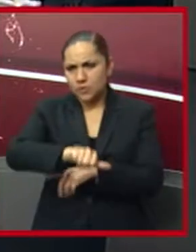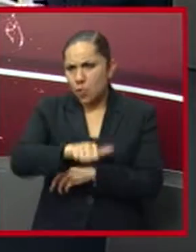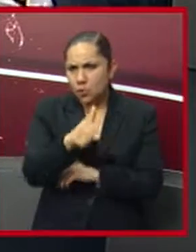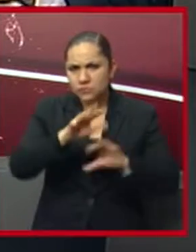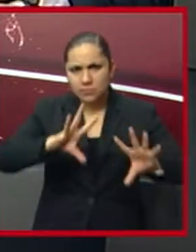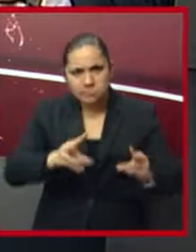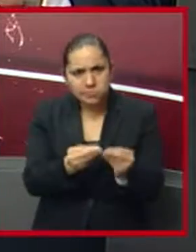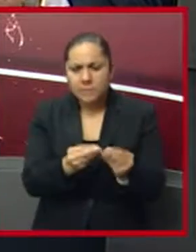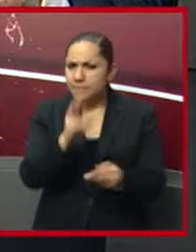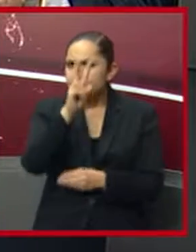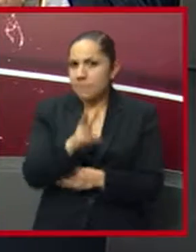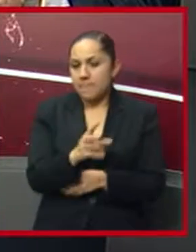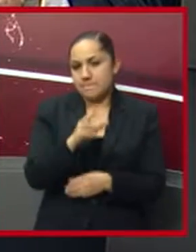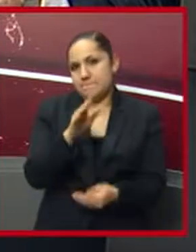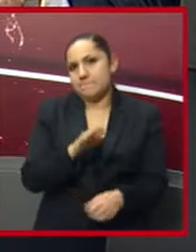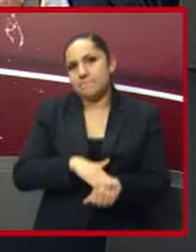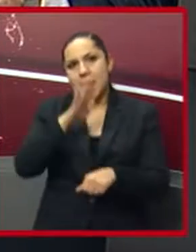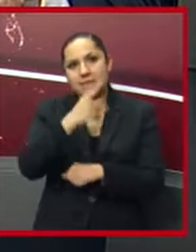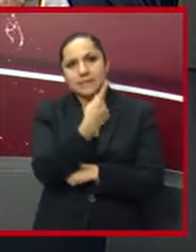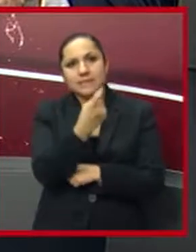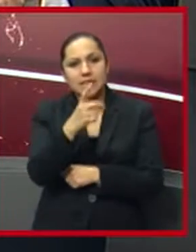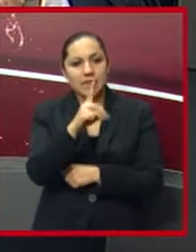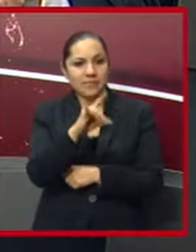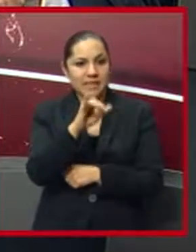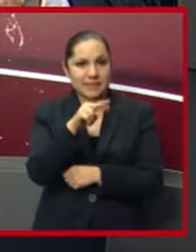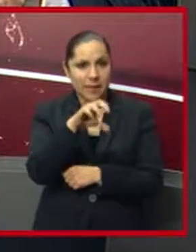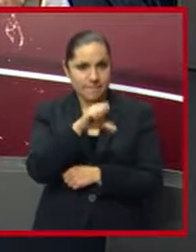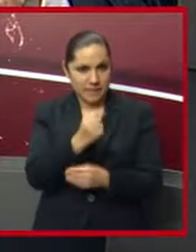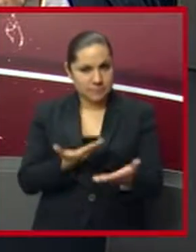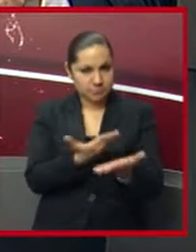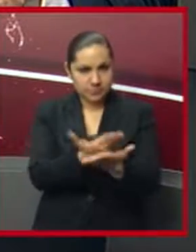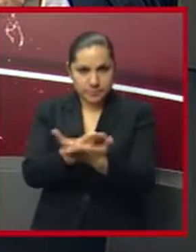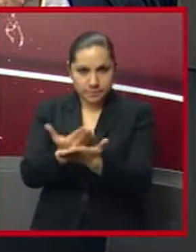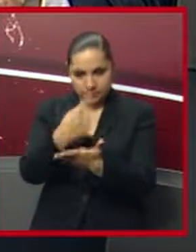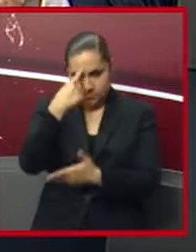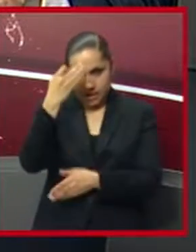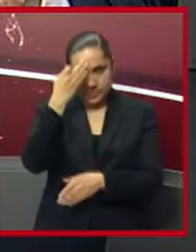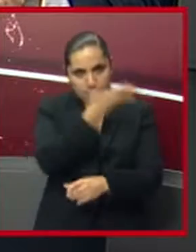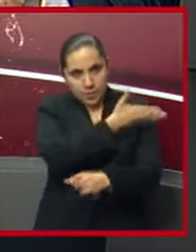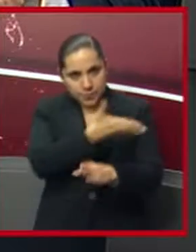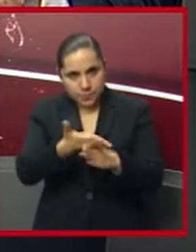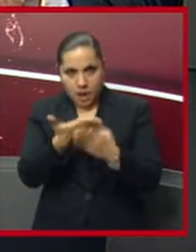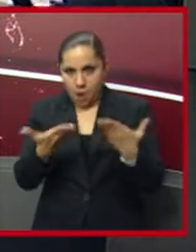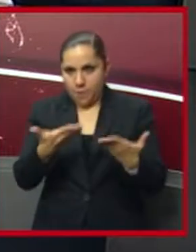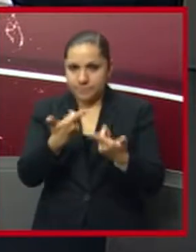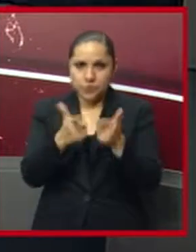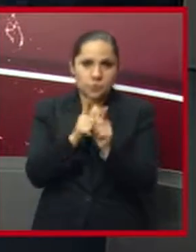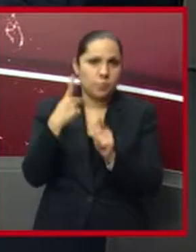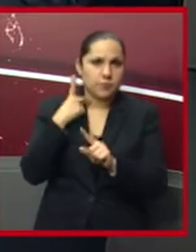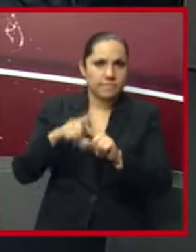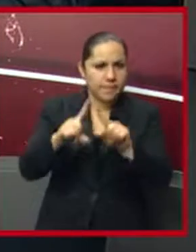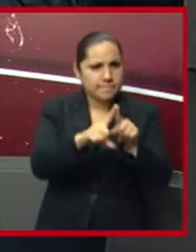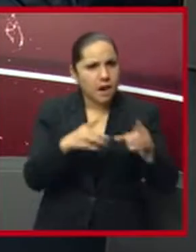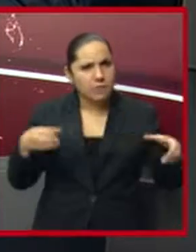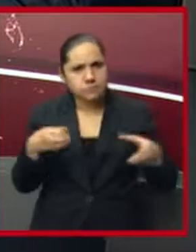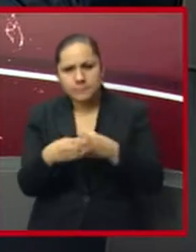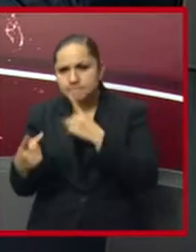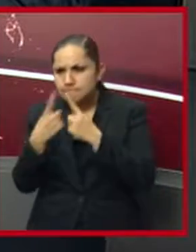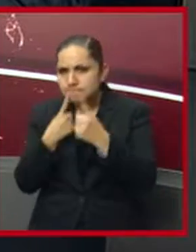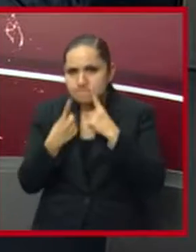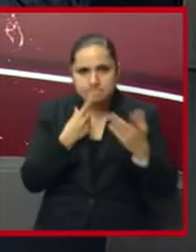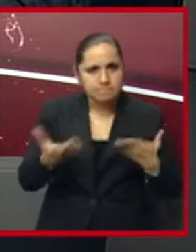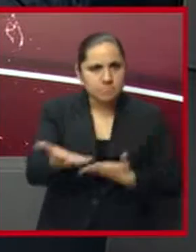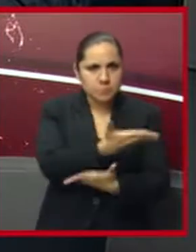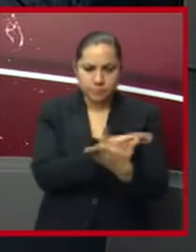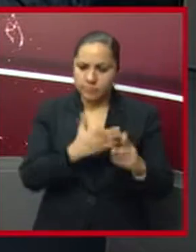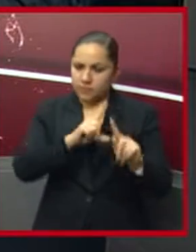100 dictámenes o decretos que en este ejercicio logramos obtener con el consenso de todos los grupos parlamentarios. ¿Qué ley puede usted destacar de